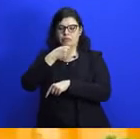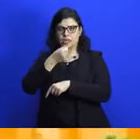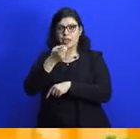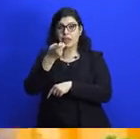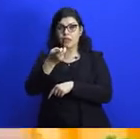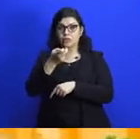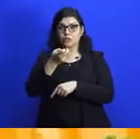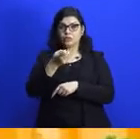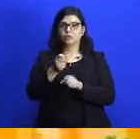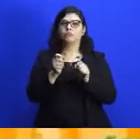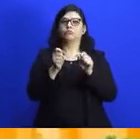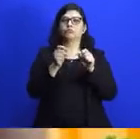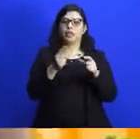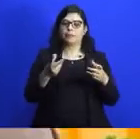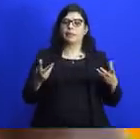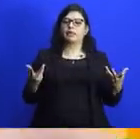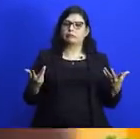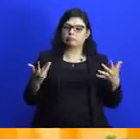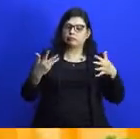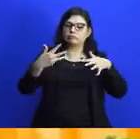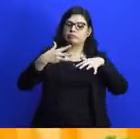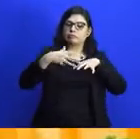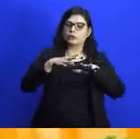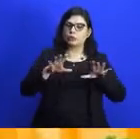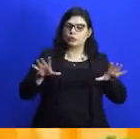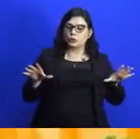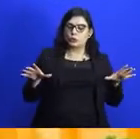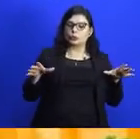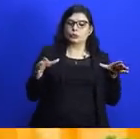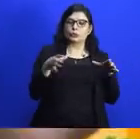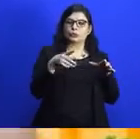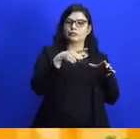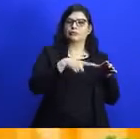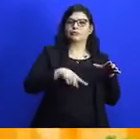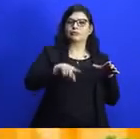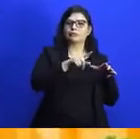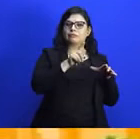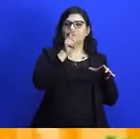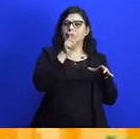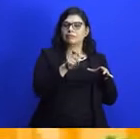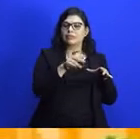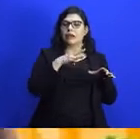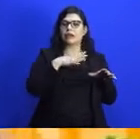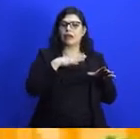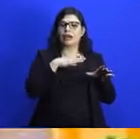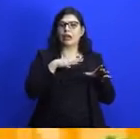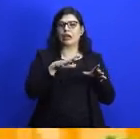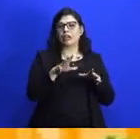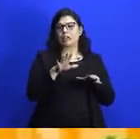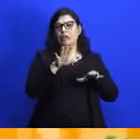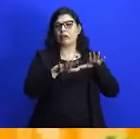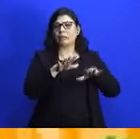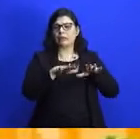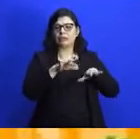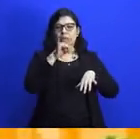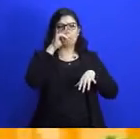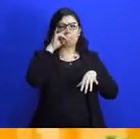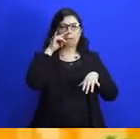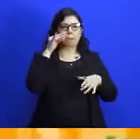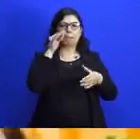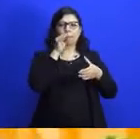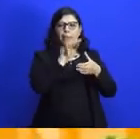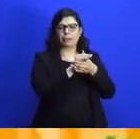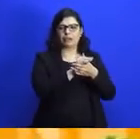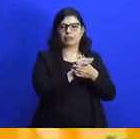forman parte de estos colectivos que suelen estar en situaciones de vulnerabilidad. Es decir, que sistemáticamente en nuestro